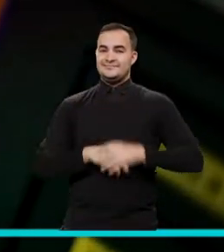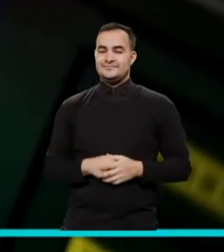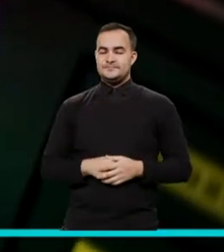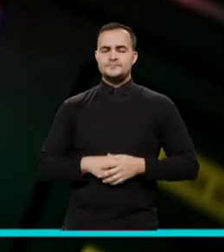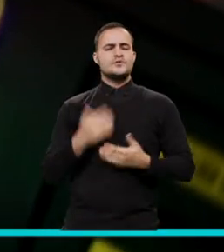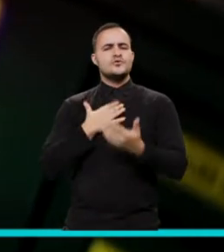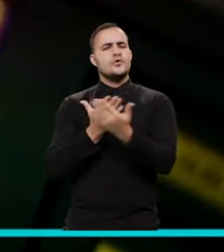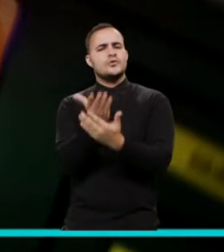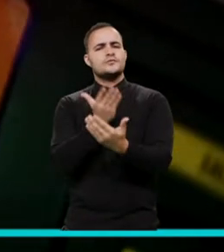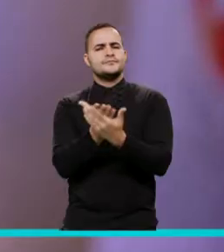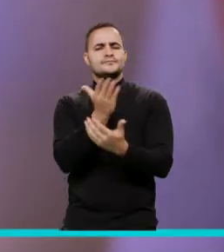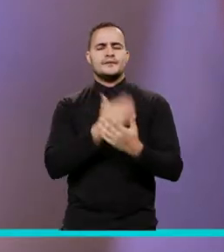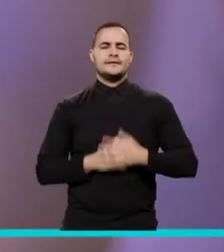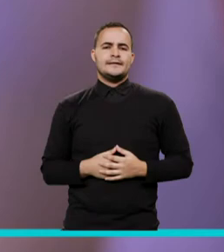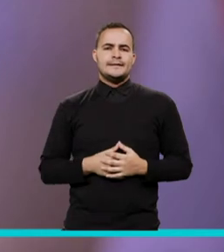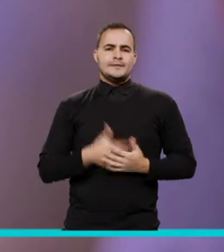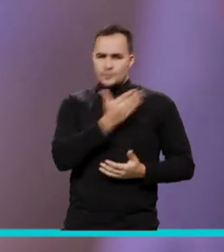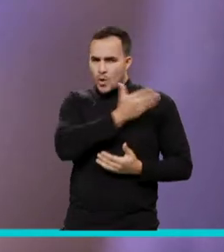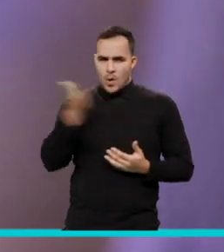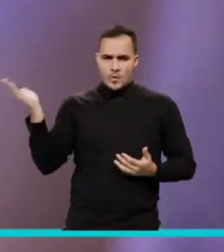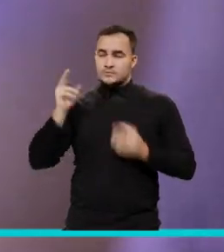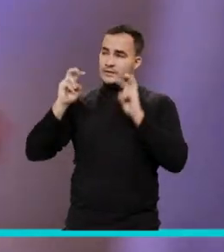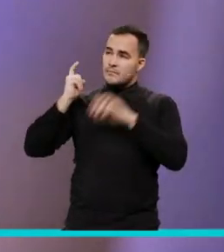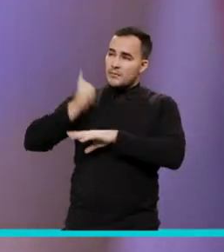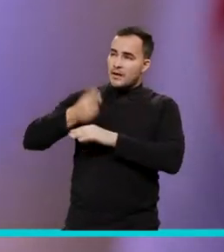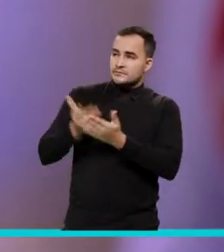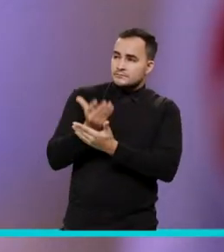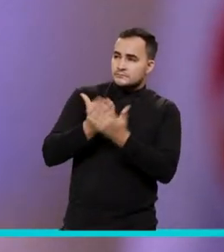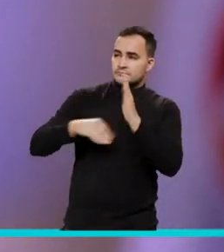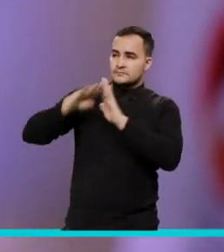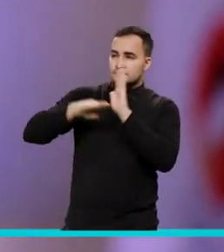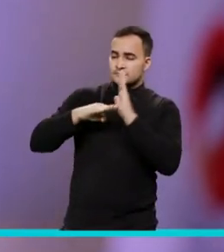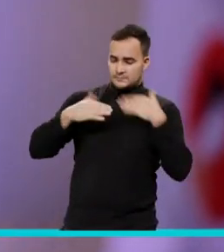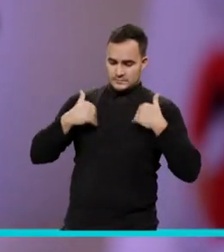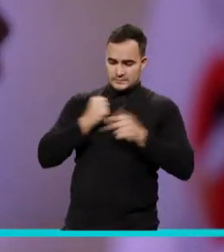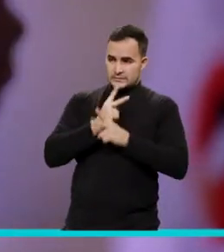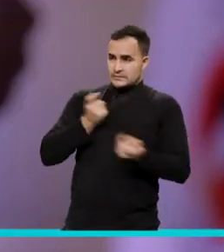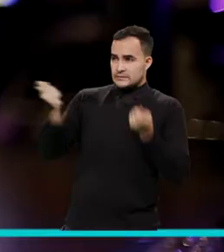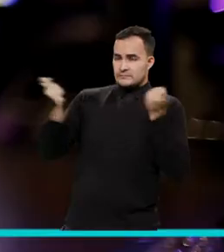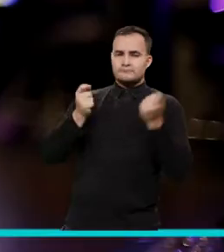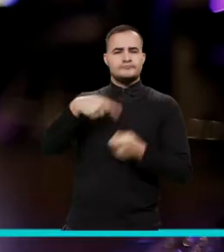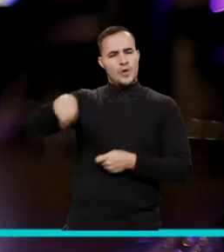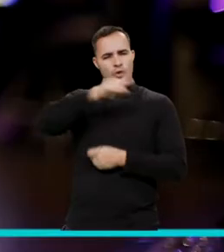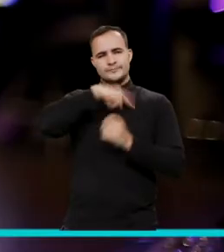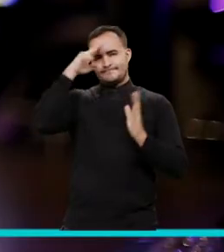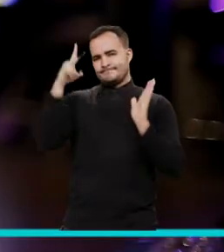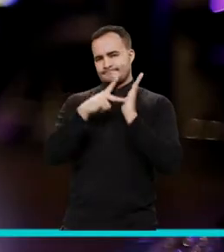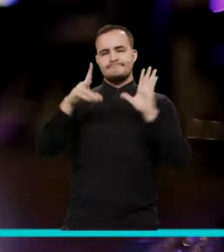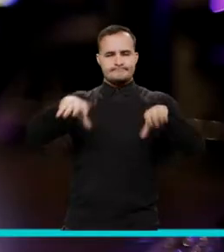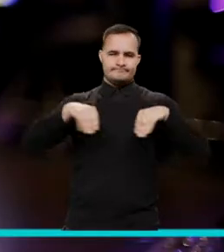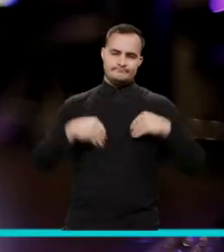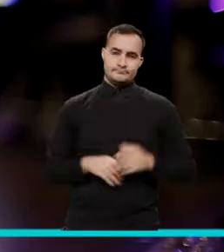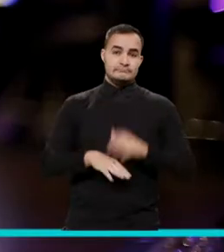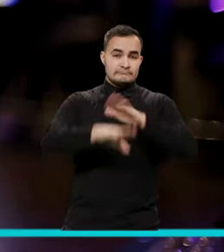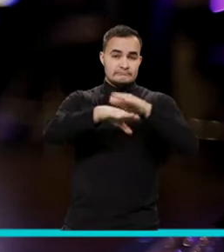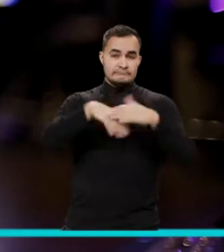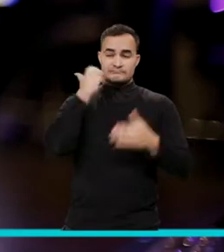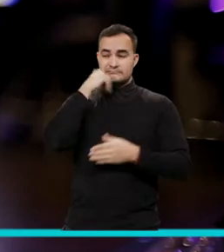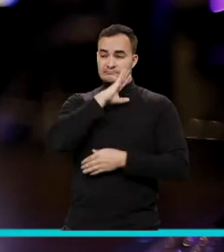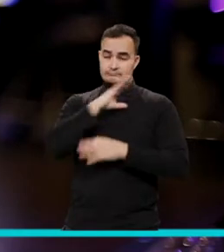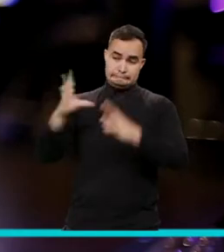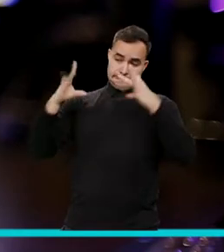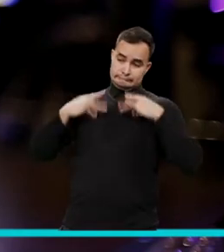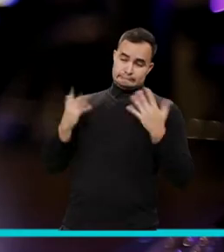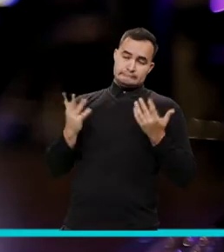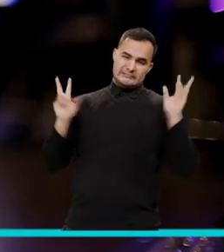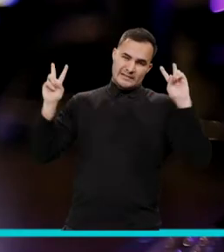Como consejo es que acaten todas las normas de bioseguridad. Eso no es un juego. Aparte de la enfermedad, también uno quedarse en la